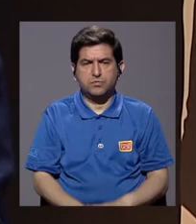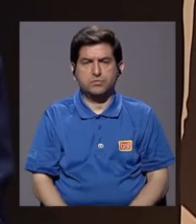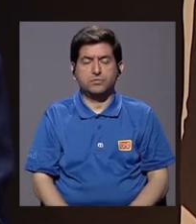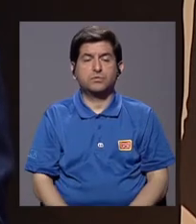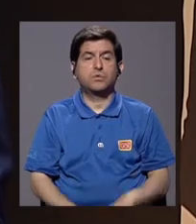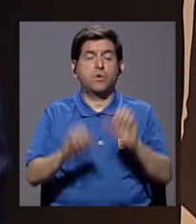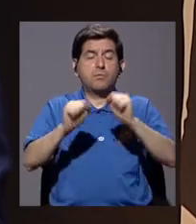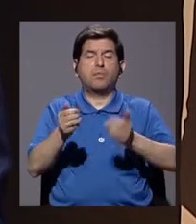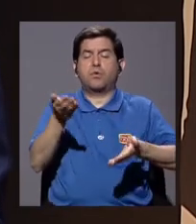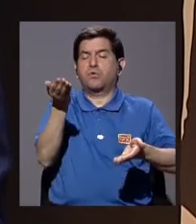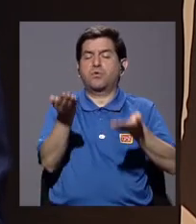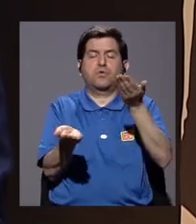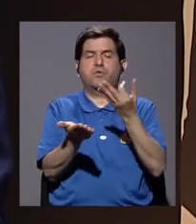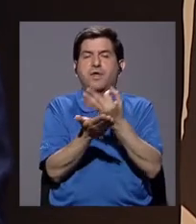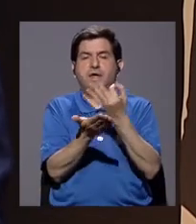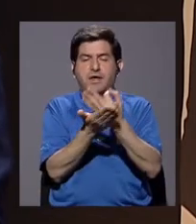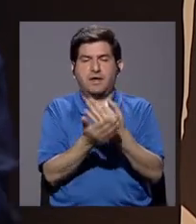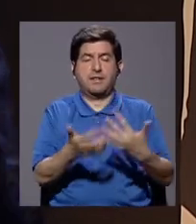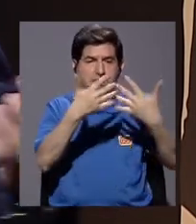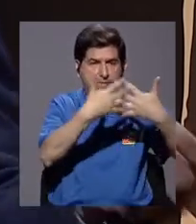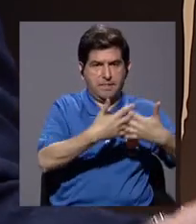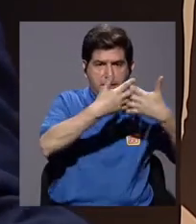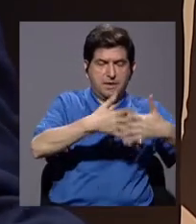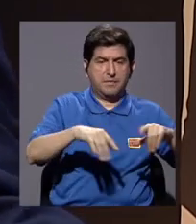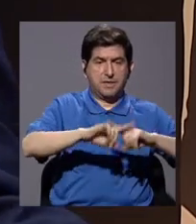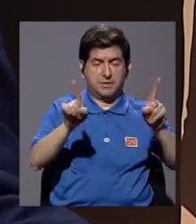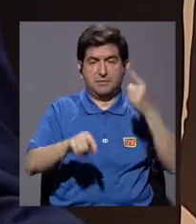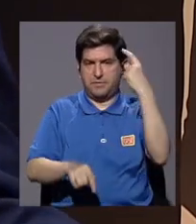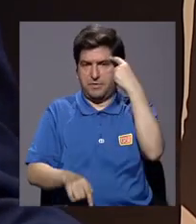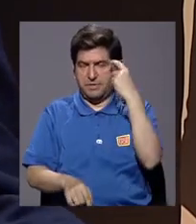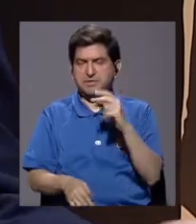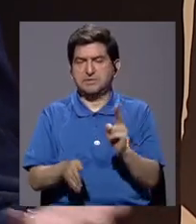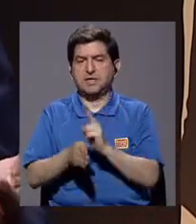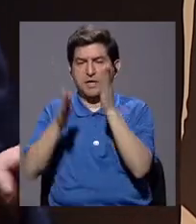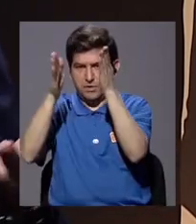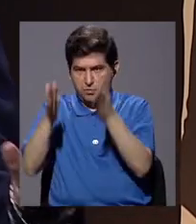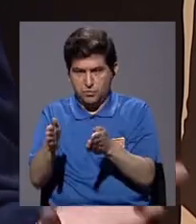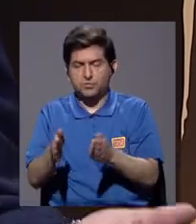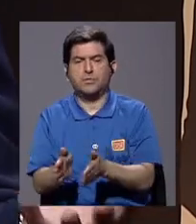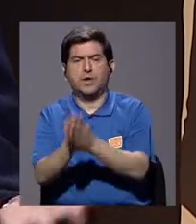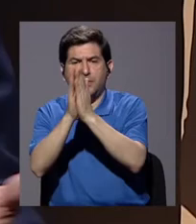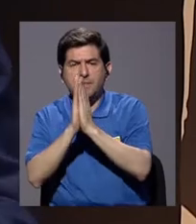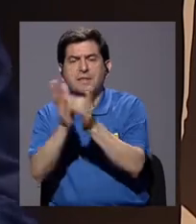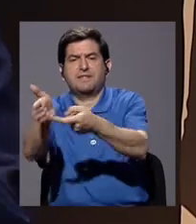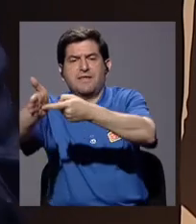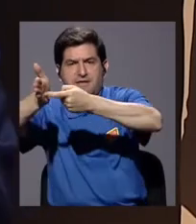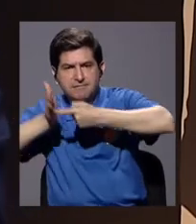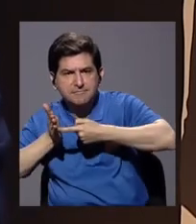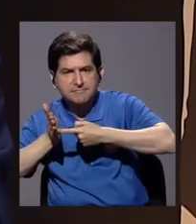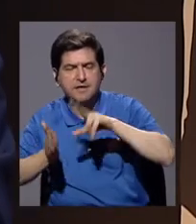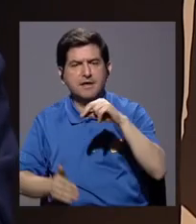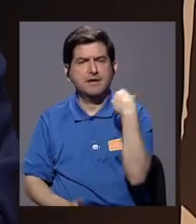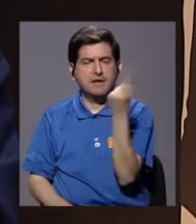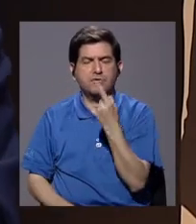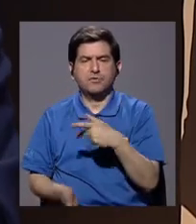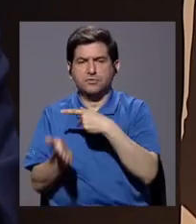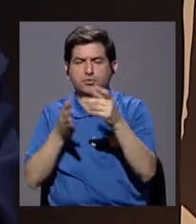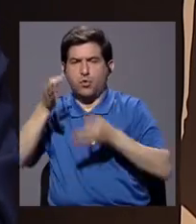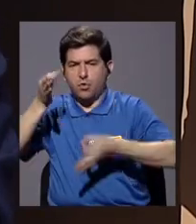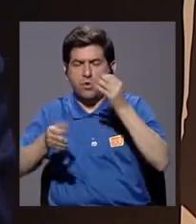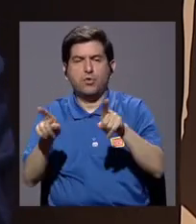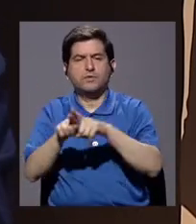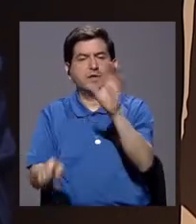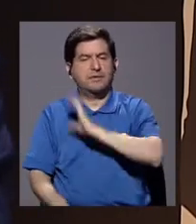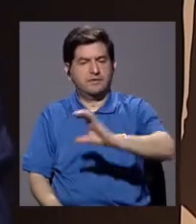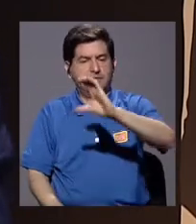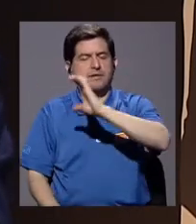para lograr el equilibrio financiero del operador, pero de cara a un usuario que está pidiendo y exigiendo no solamente una tarifa justa,